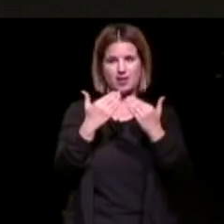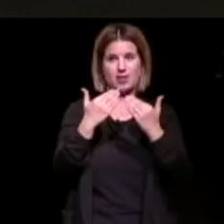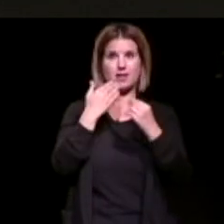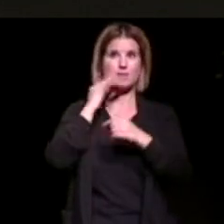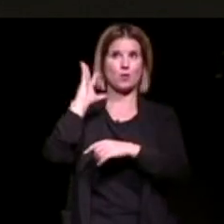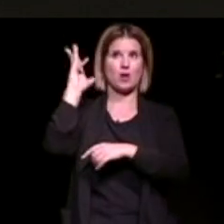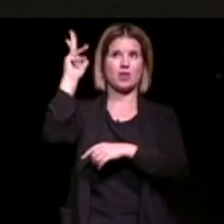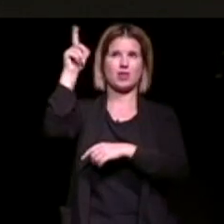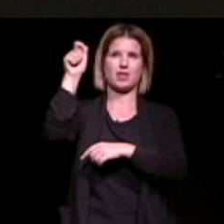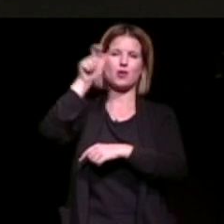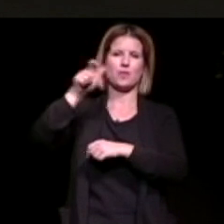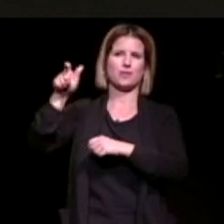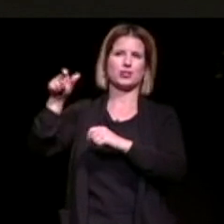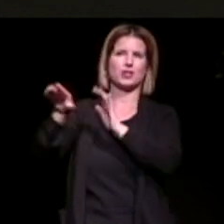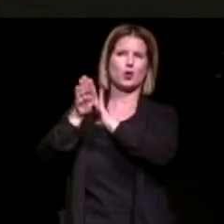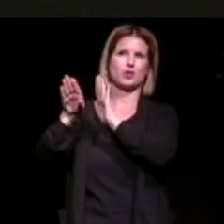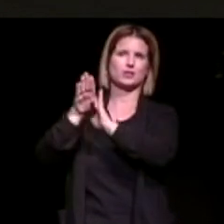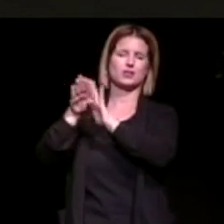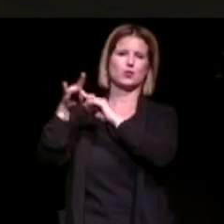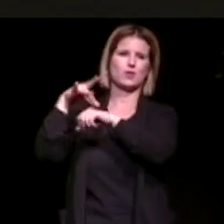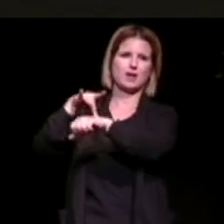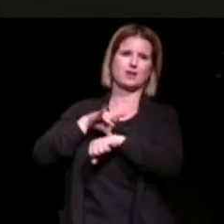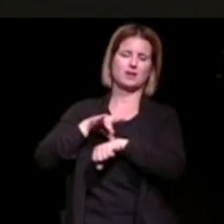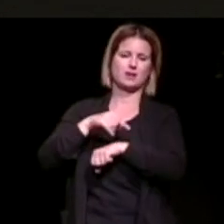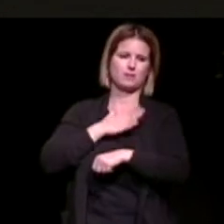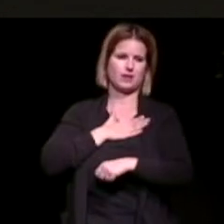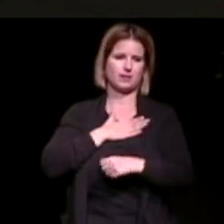desde el cielo siguen alumbrando mi camino